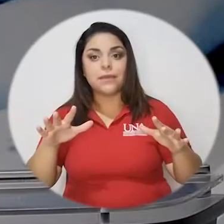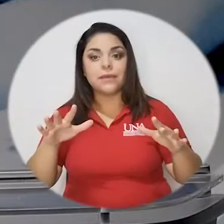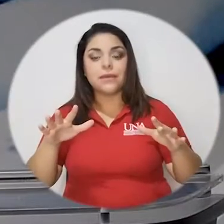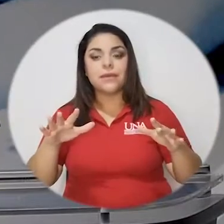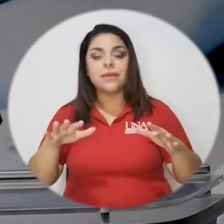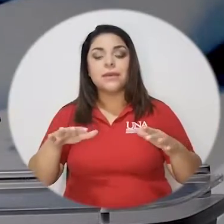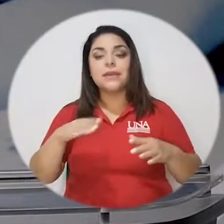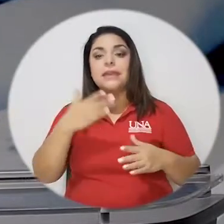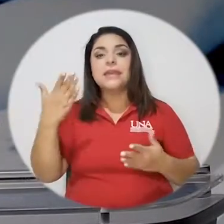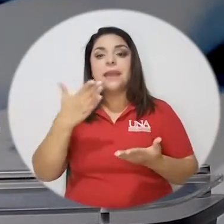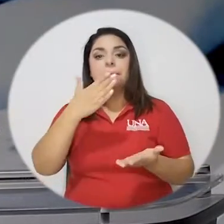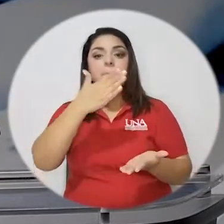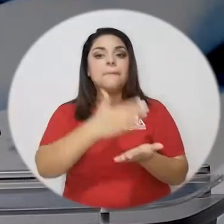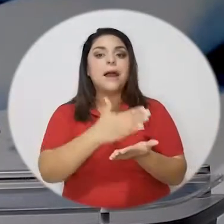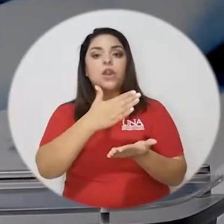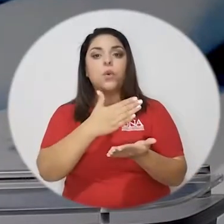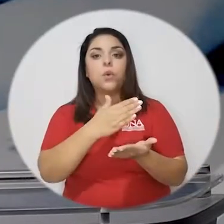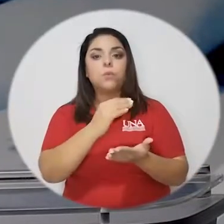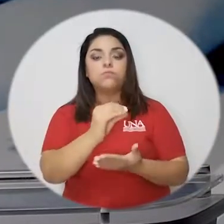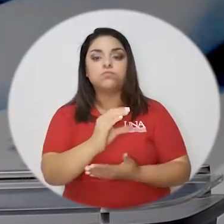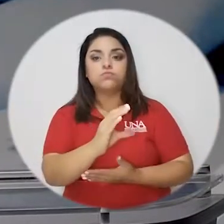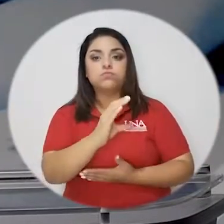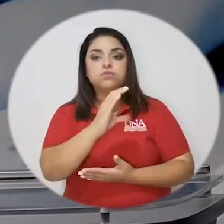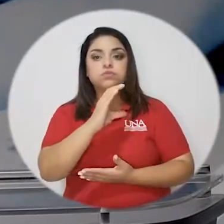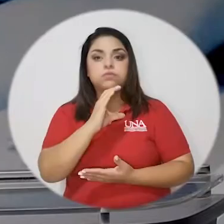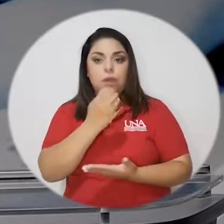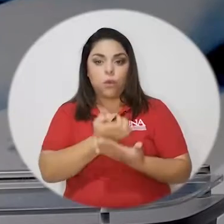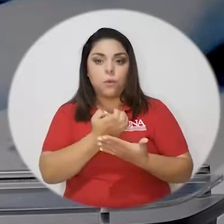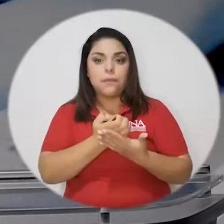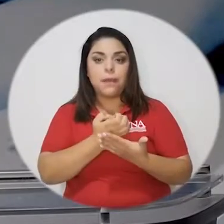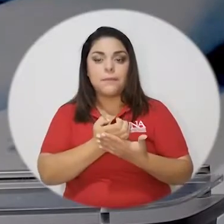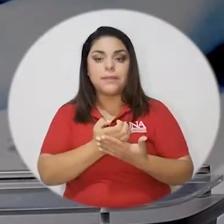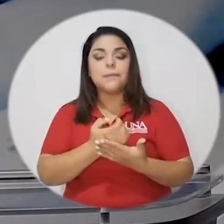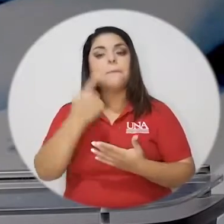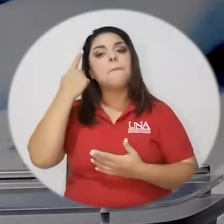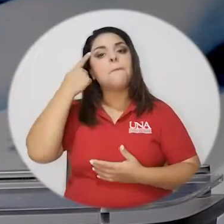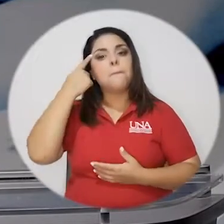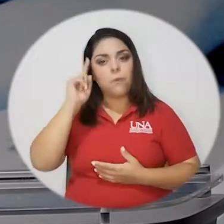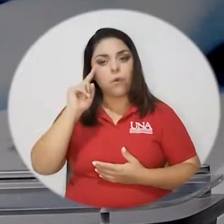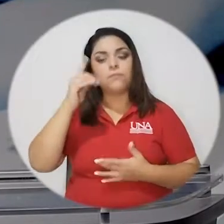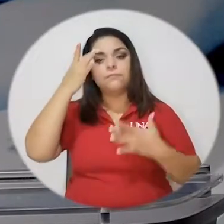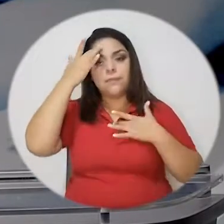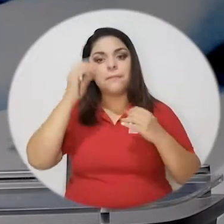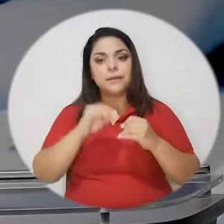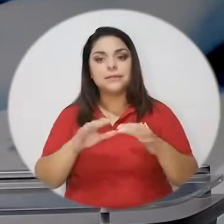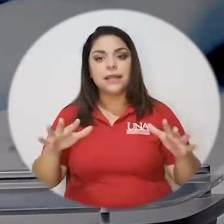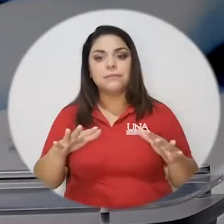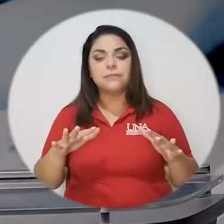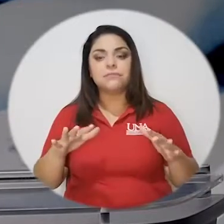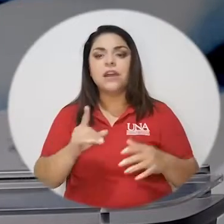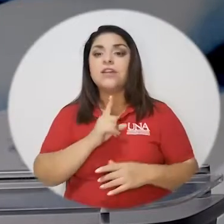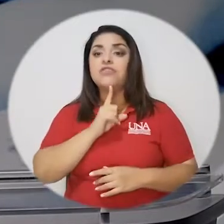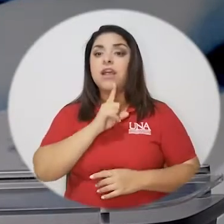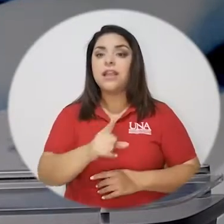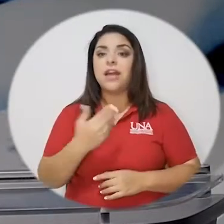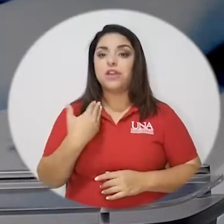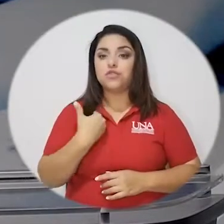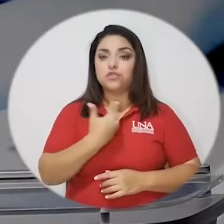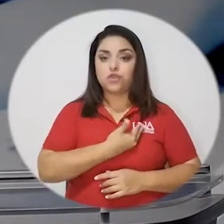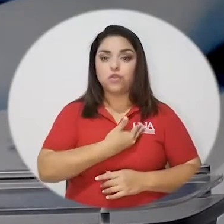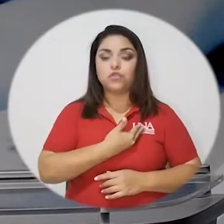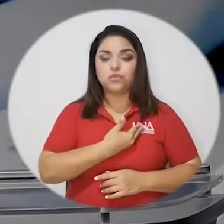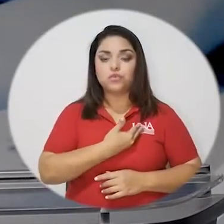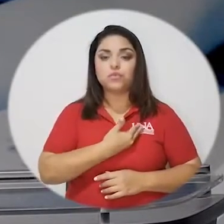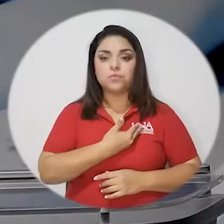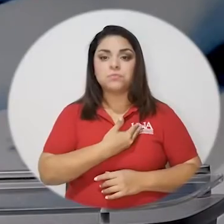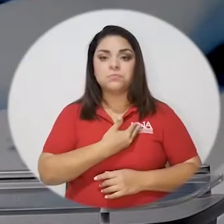pandémico, y lo que se dejó de crecer económicamente producto de la pandemia, en